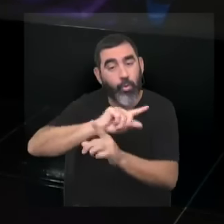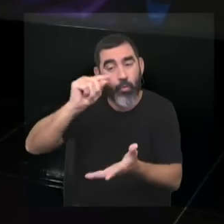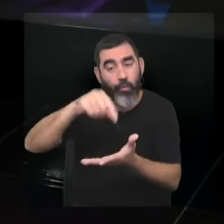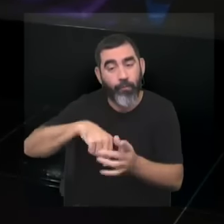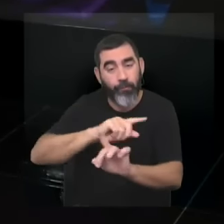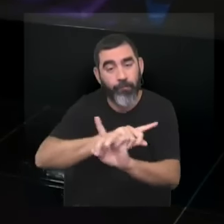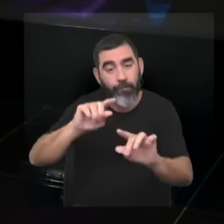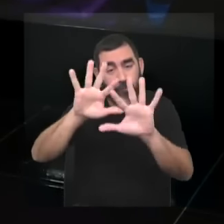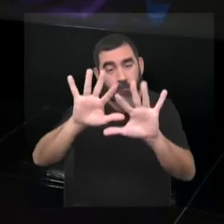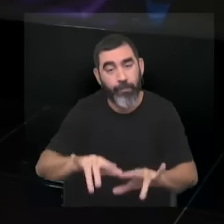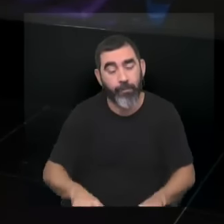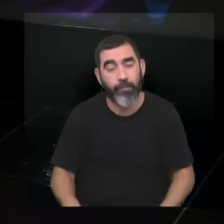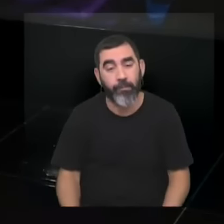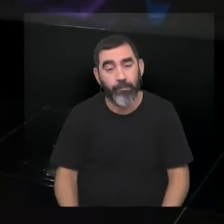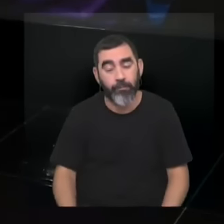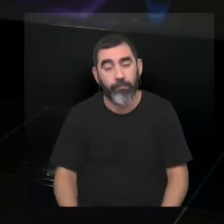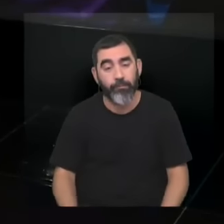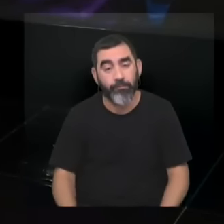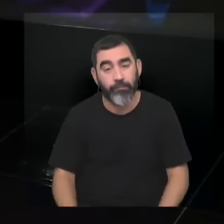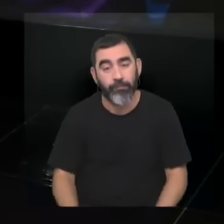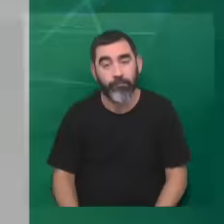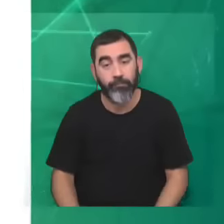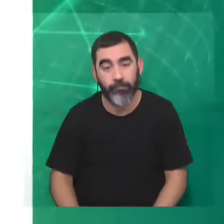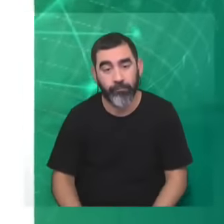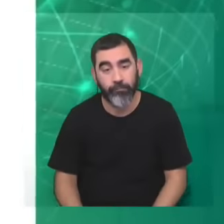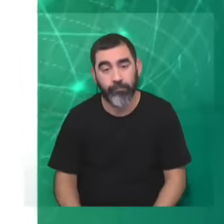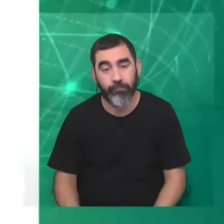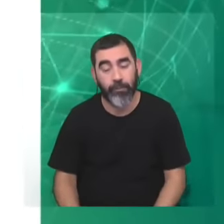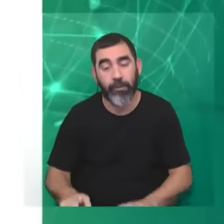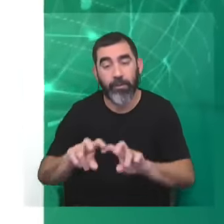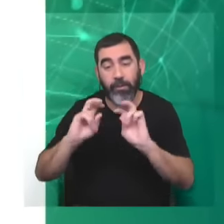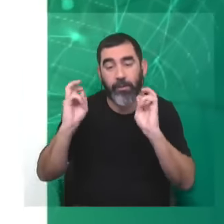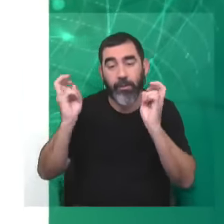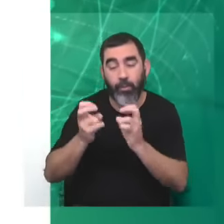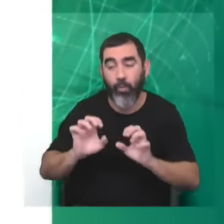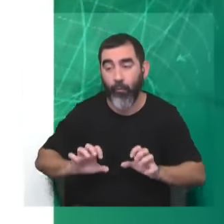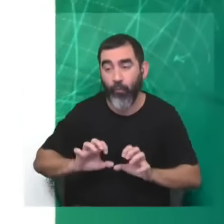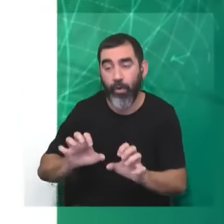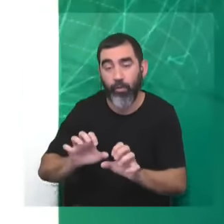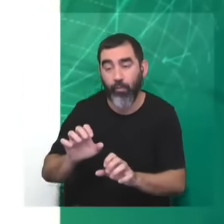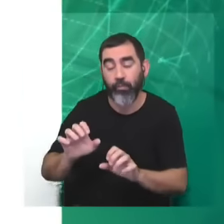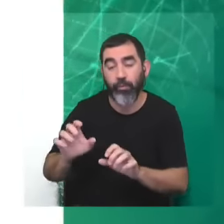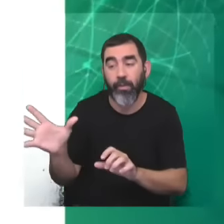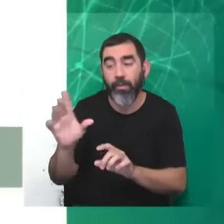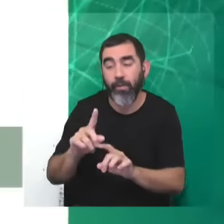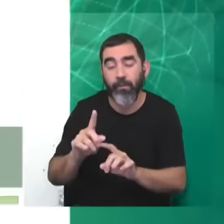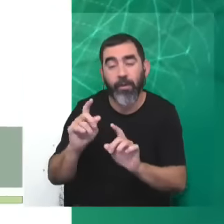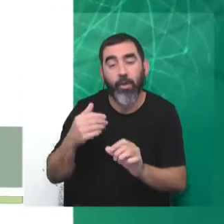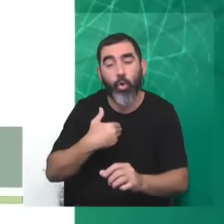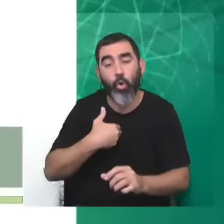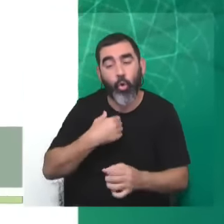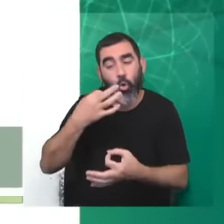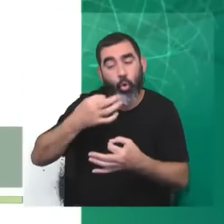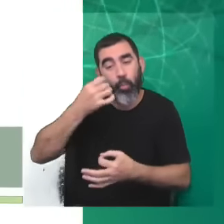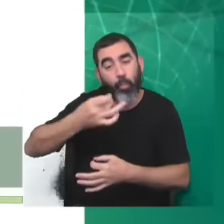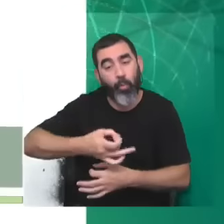suscribió esta declaración de apoyo afirmamos que el tribunal sus funcionarios y su personal deben desempeñar sus deberes